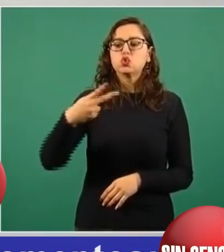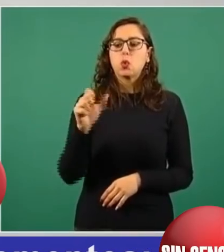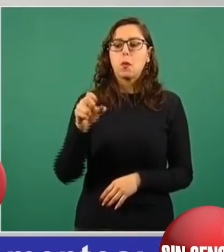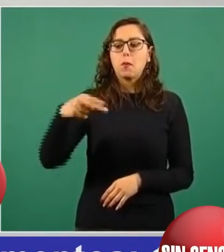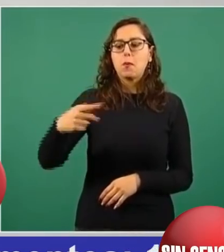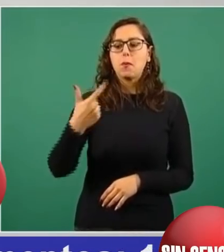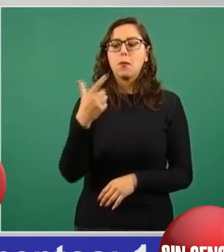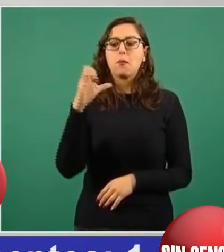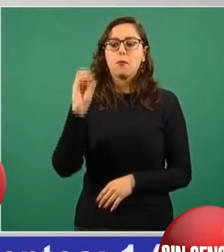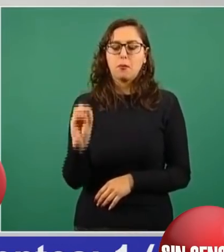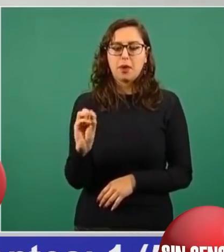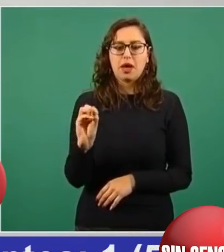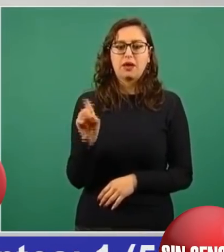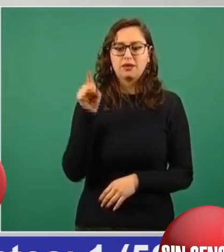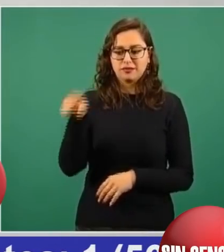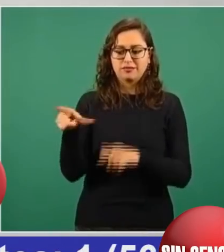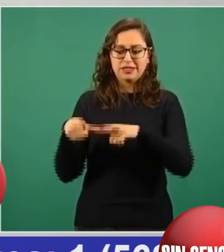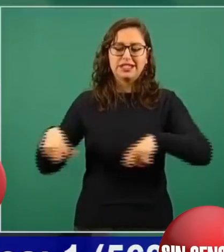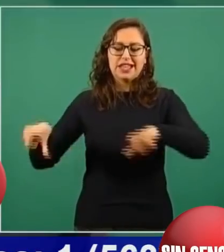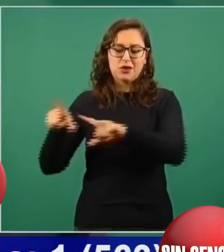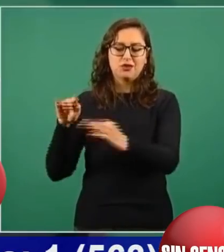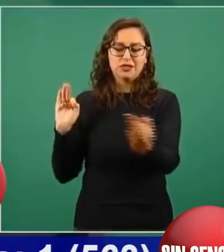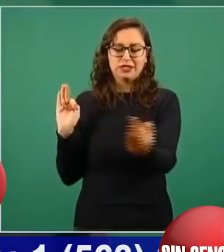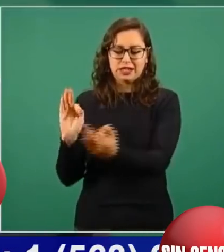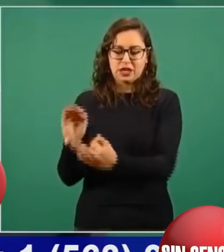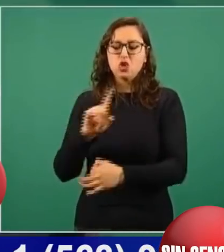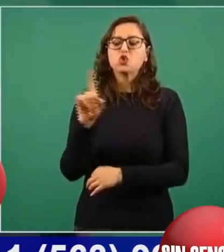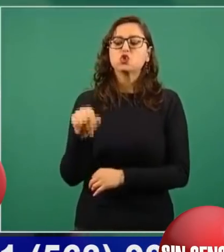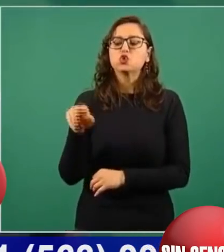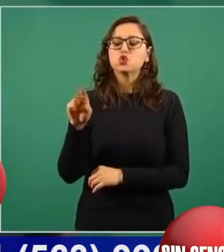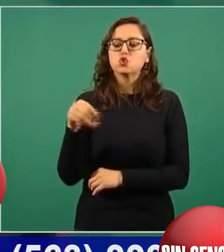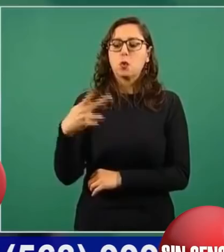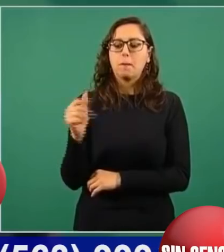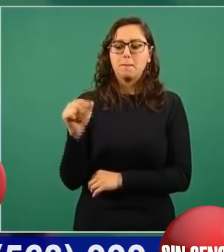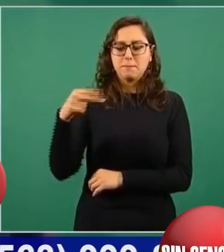donde está el lago. Zumpango.